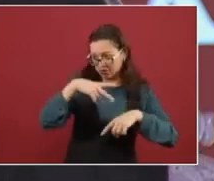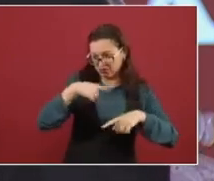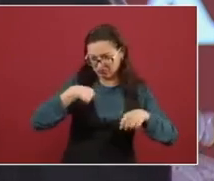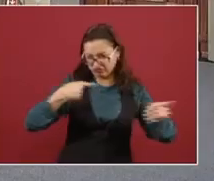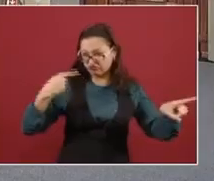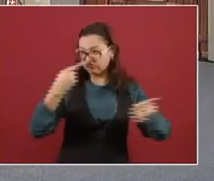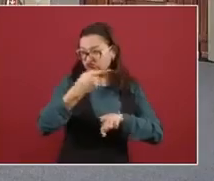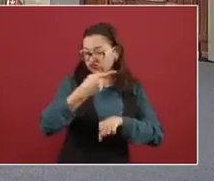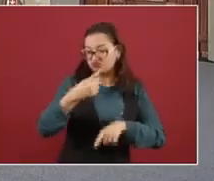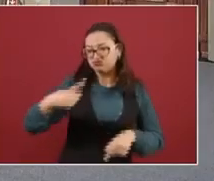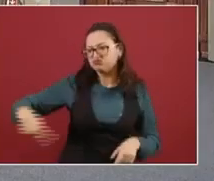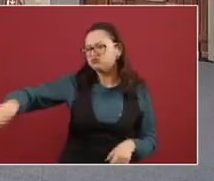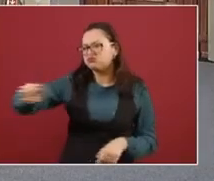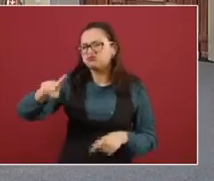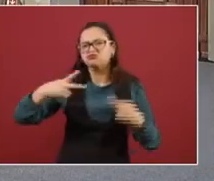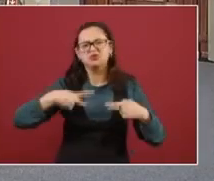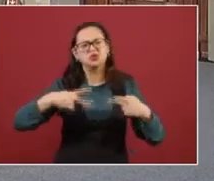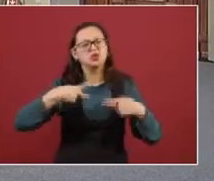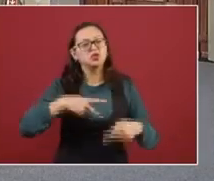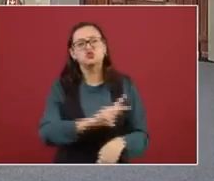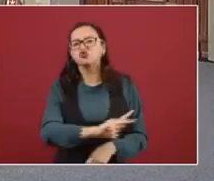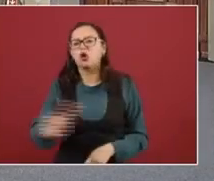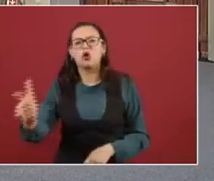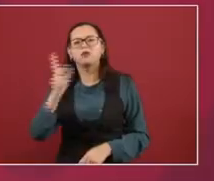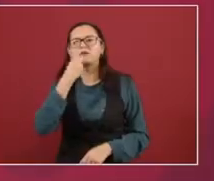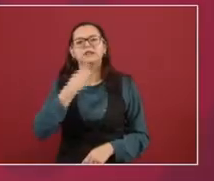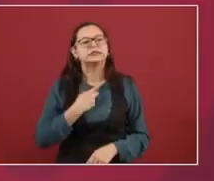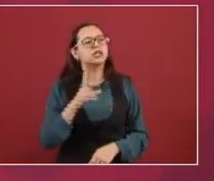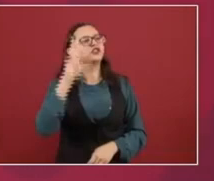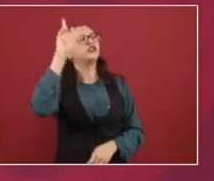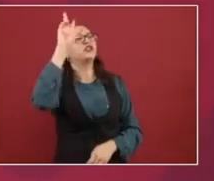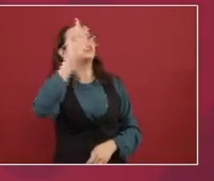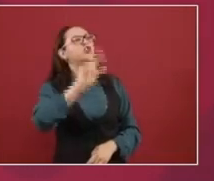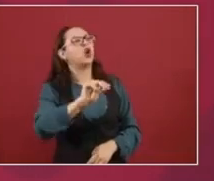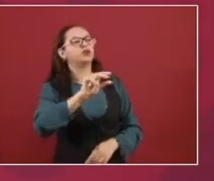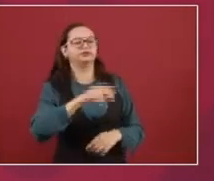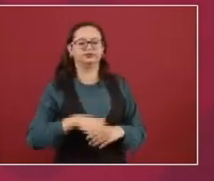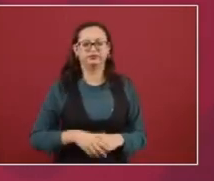no, y fue así unánime.